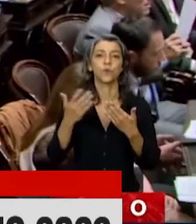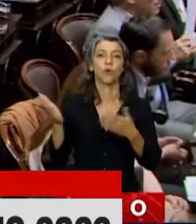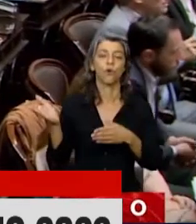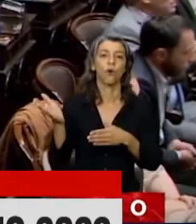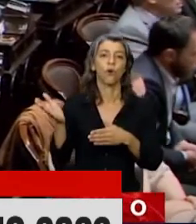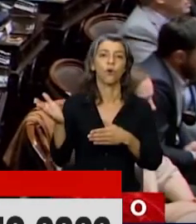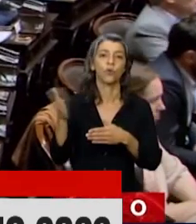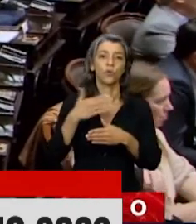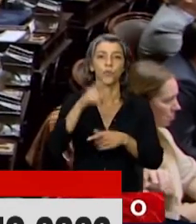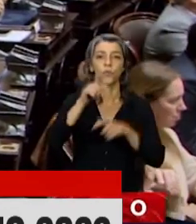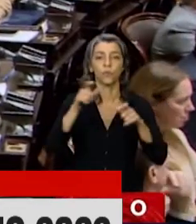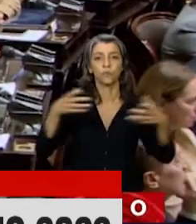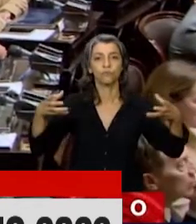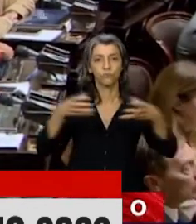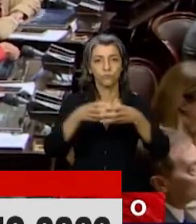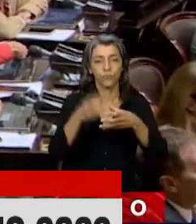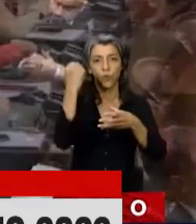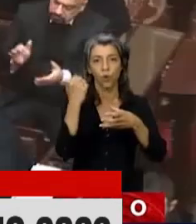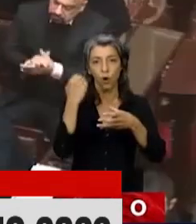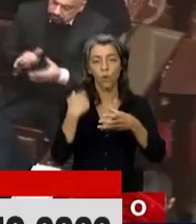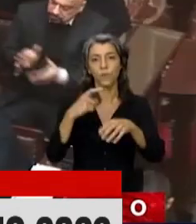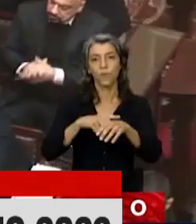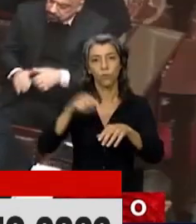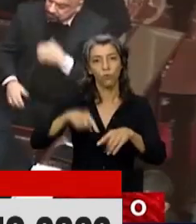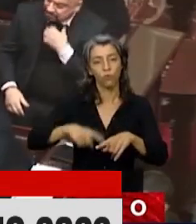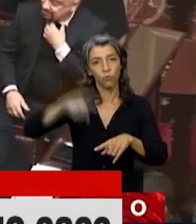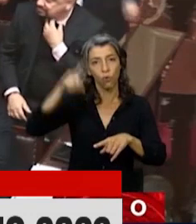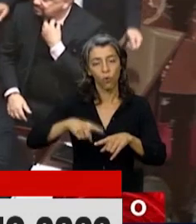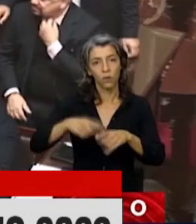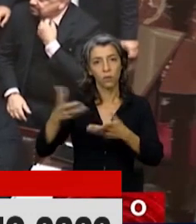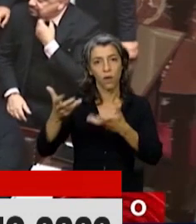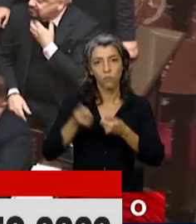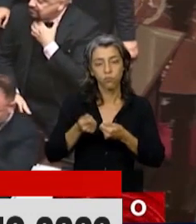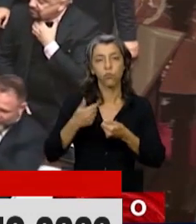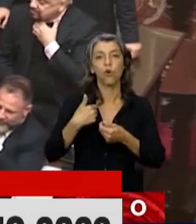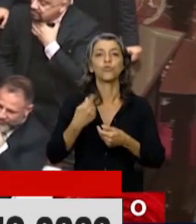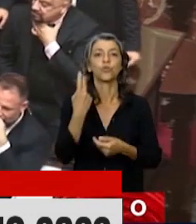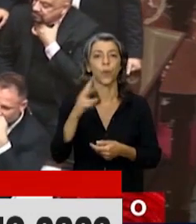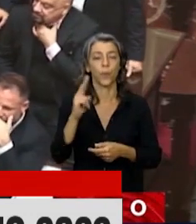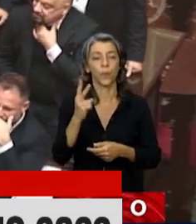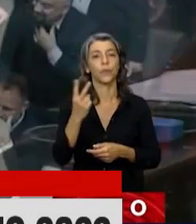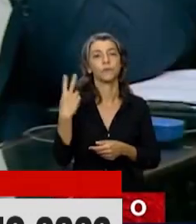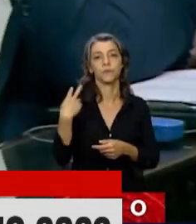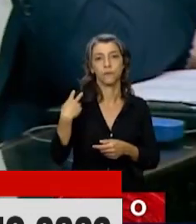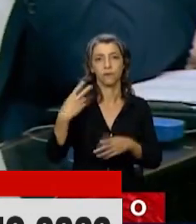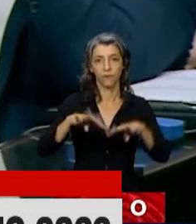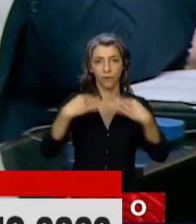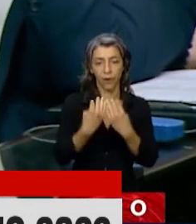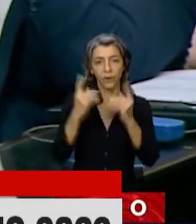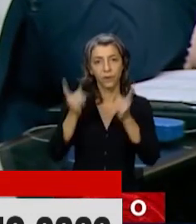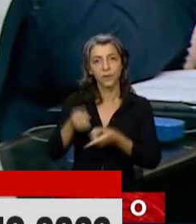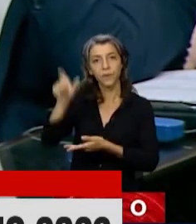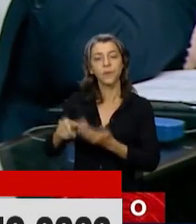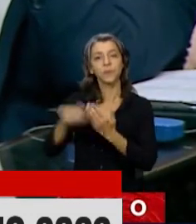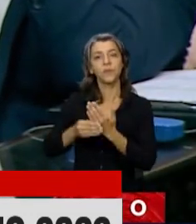Sergio Massa, que respira aliviado, ¿no? Ahora deberá ir el presupuesto al Senado de la Nación, donde allí tiene